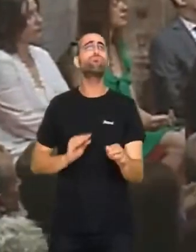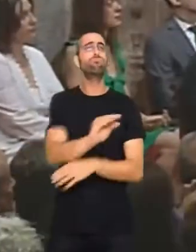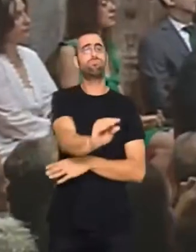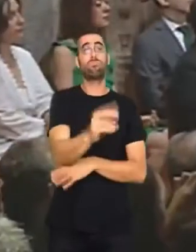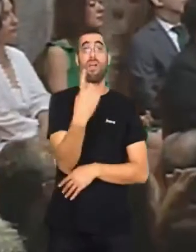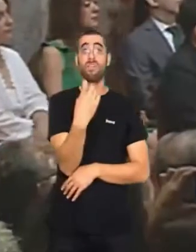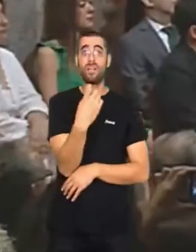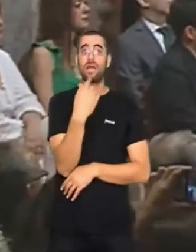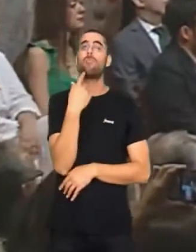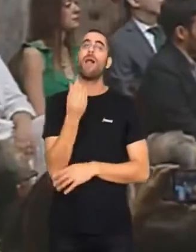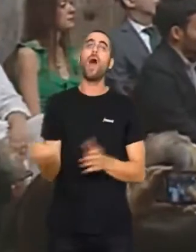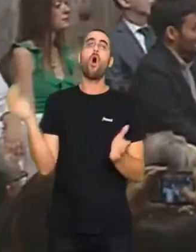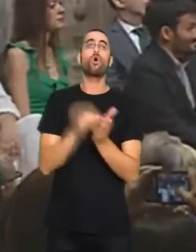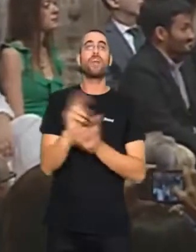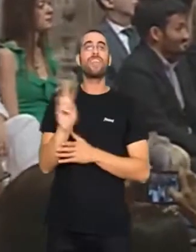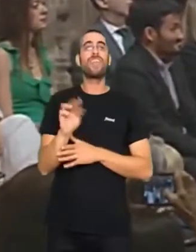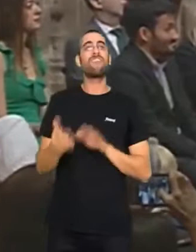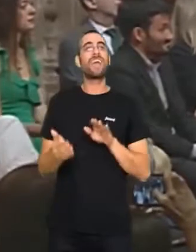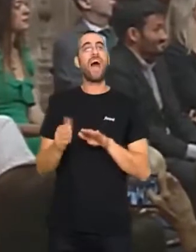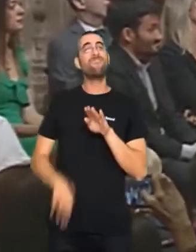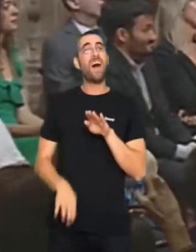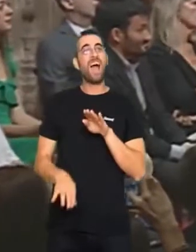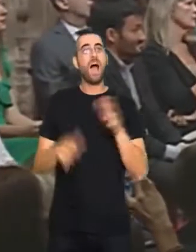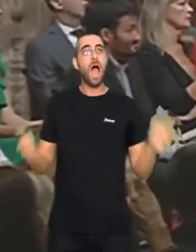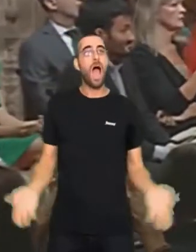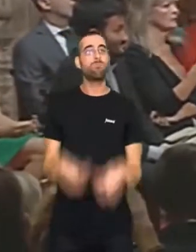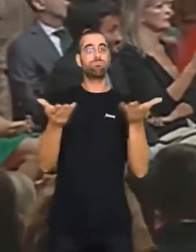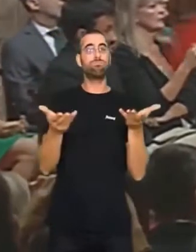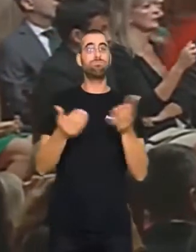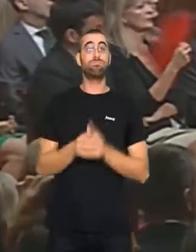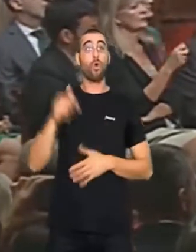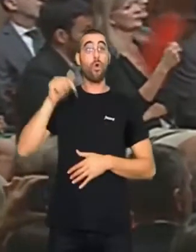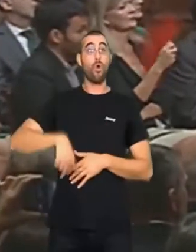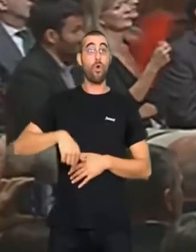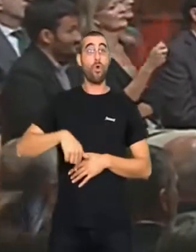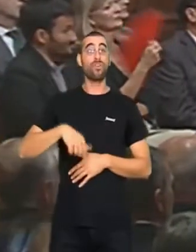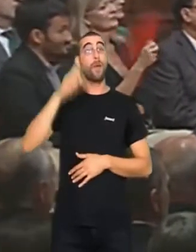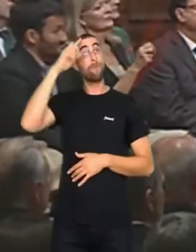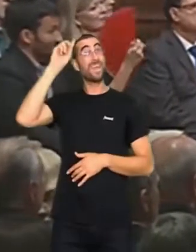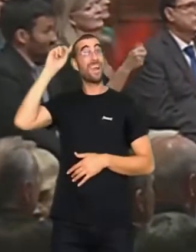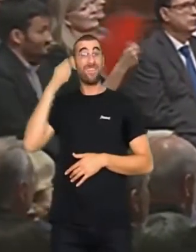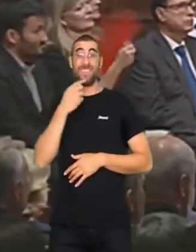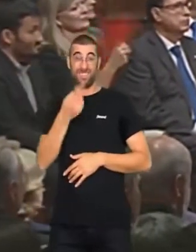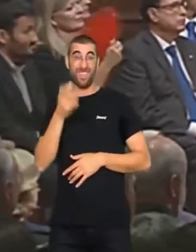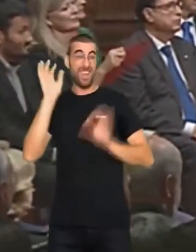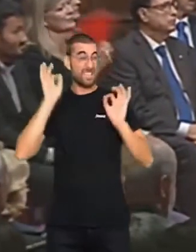levantar la Vega Baja. Hoy, como diría Miguel Hernández,